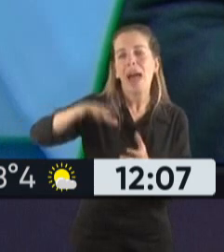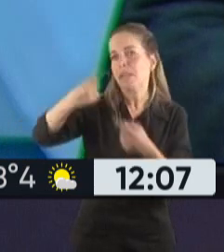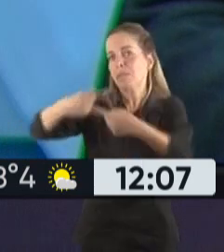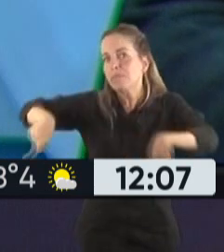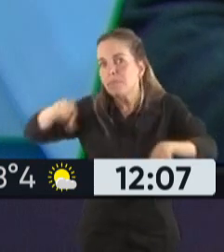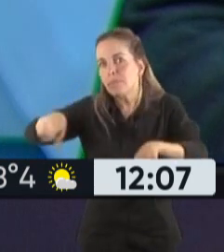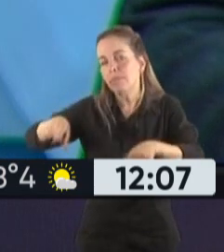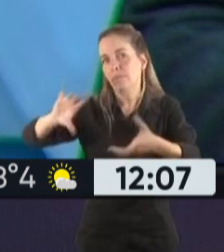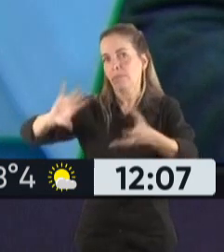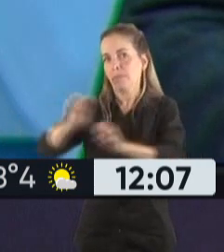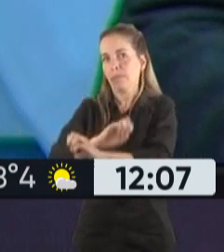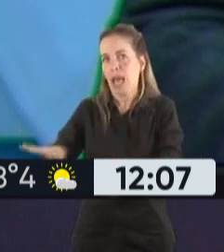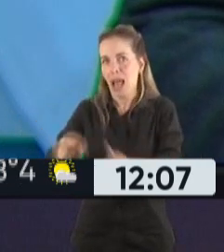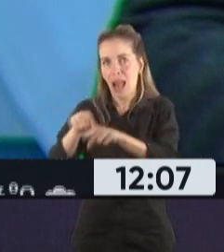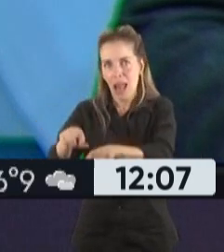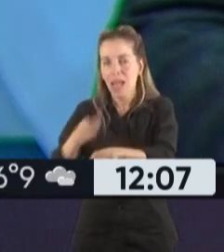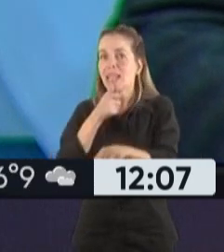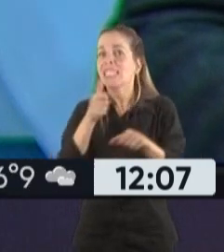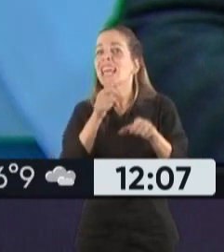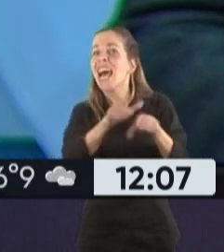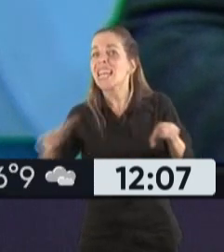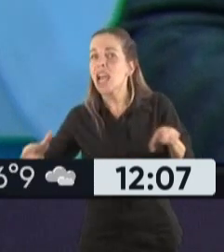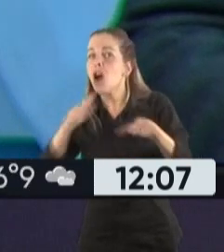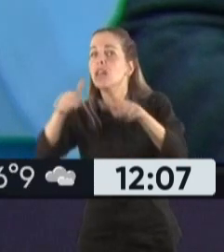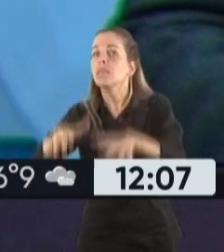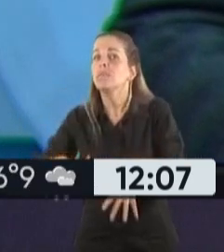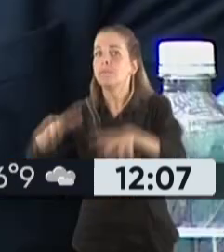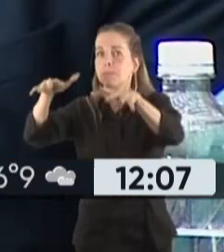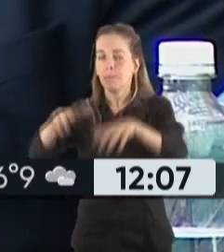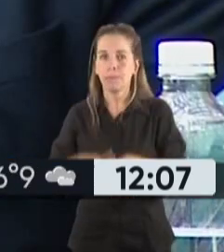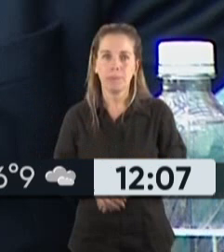habitantes de zonas aledañas a esos ríos que pueden crecer.